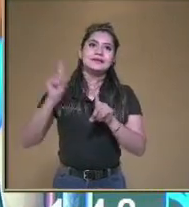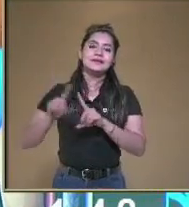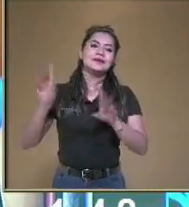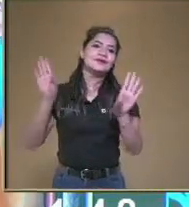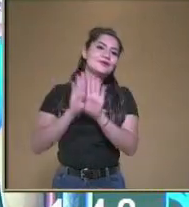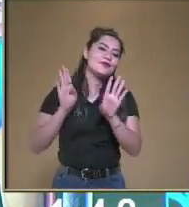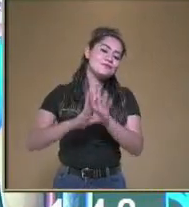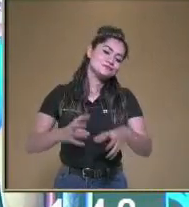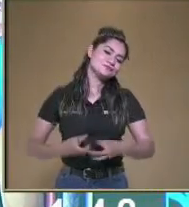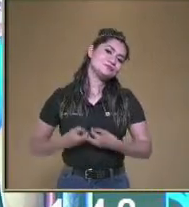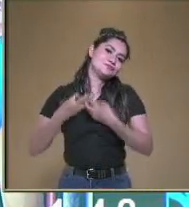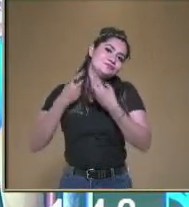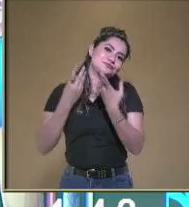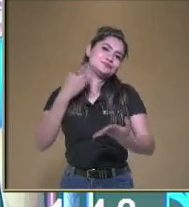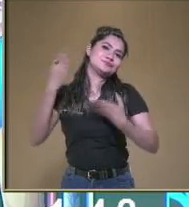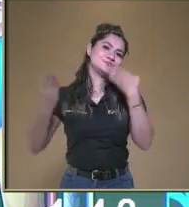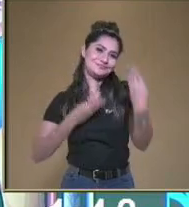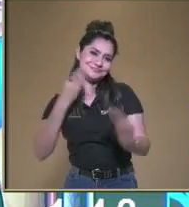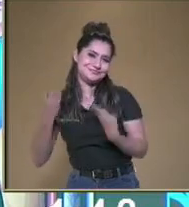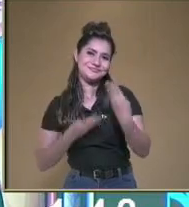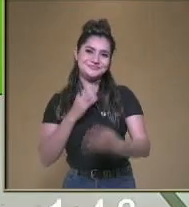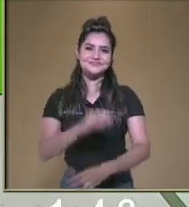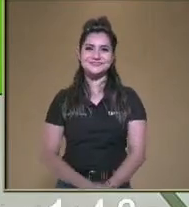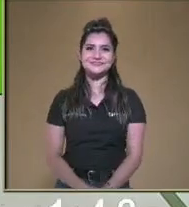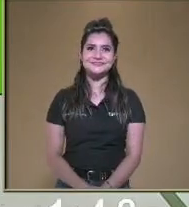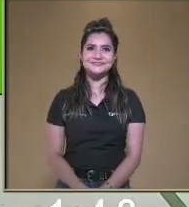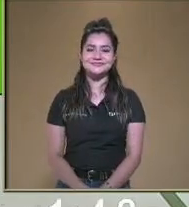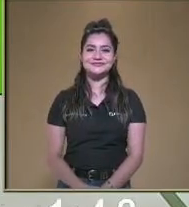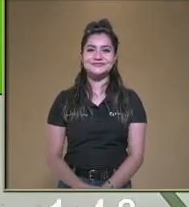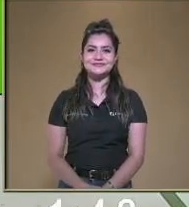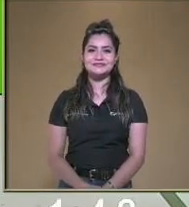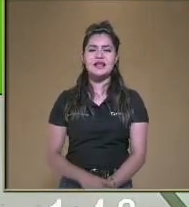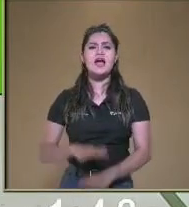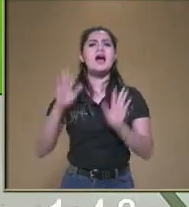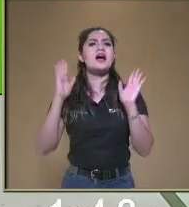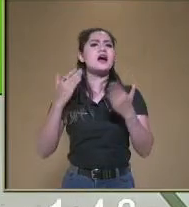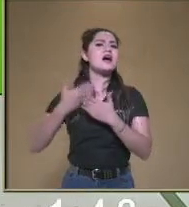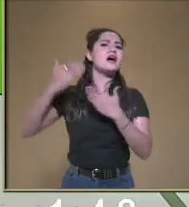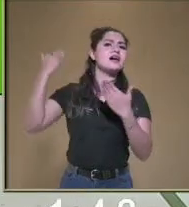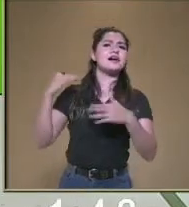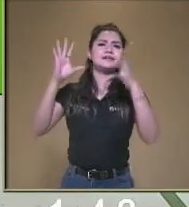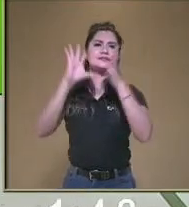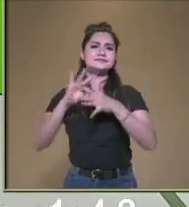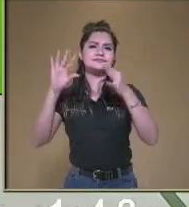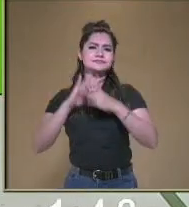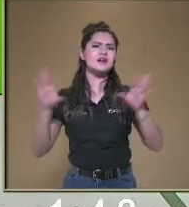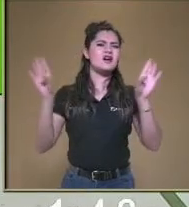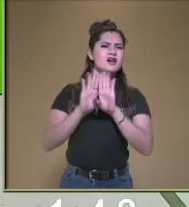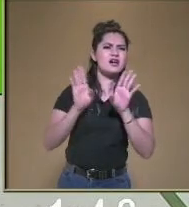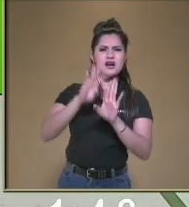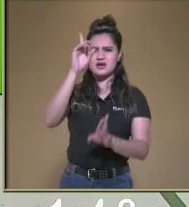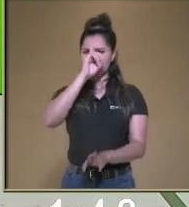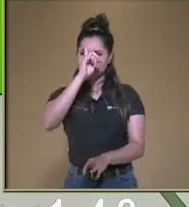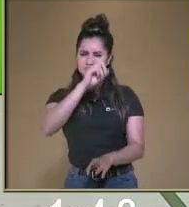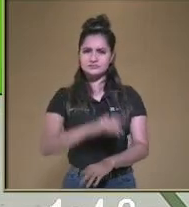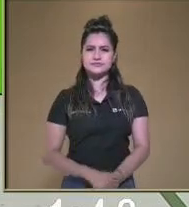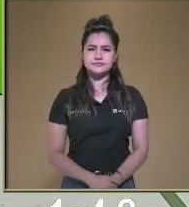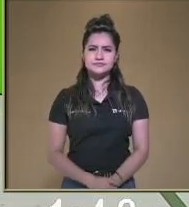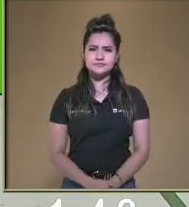y técnicas de baile. Ok. Ahorita que estaba mencionando algo de técnica, a ver,